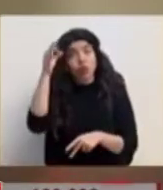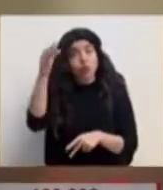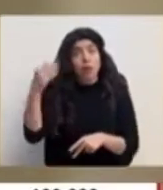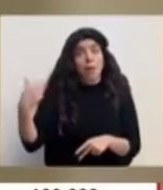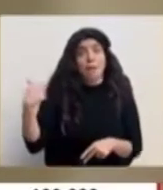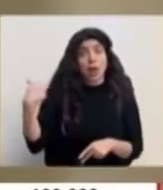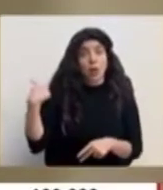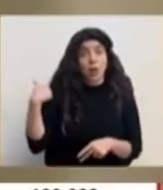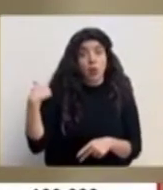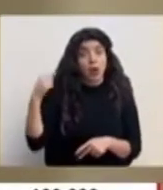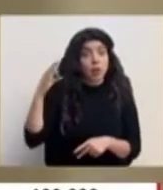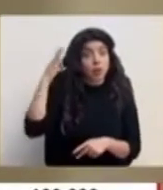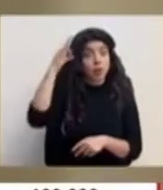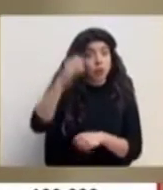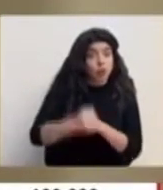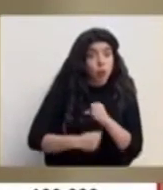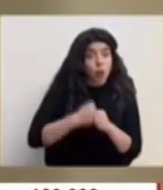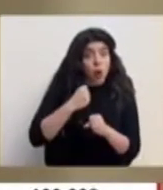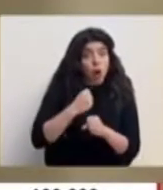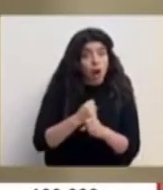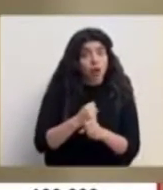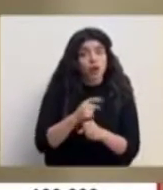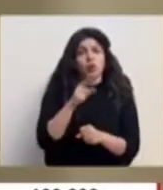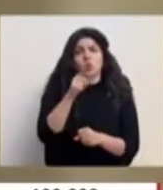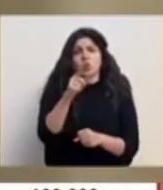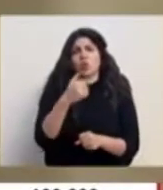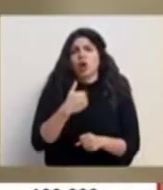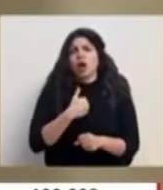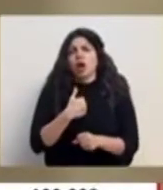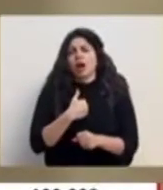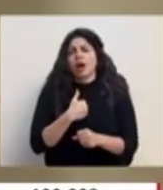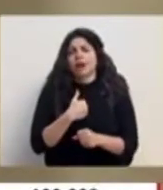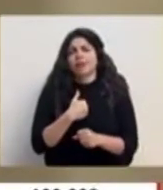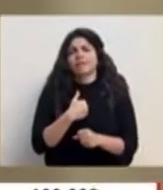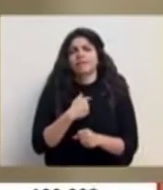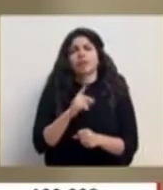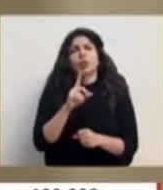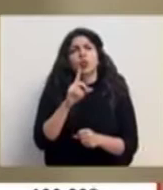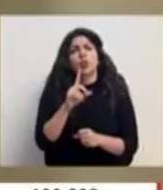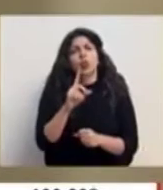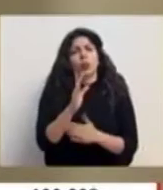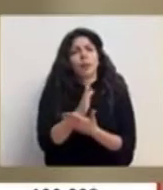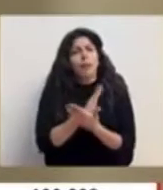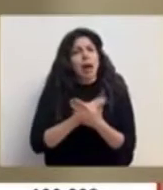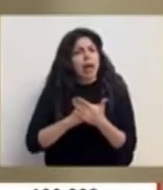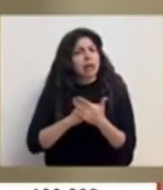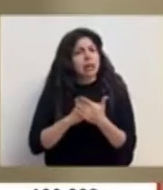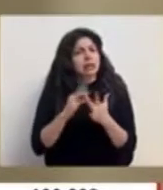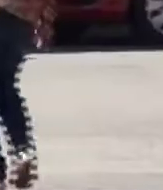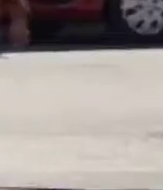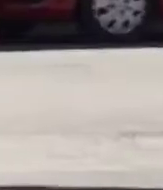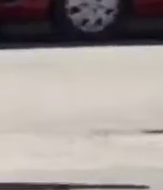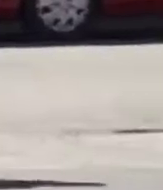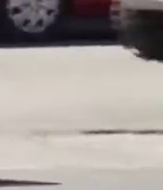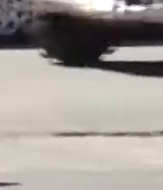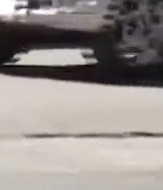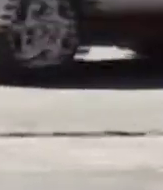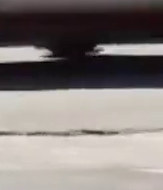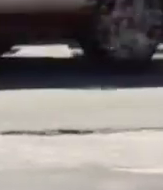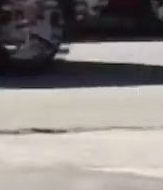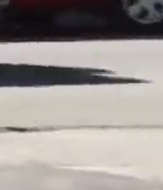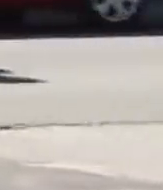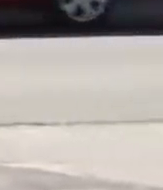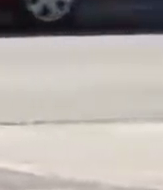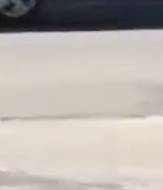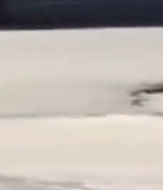vacunada durante todo el otro año, tienen una pieza y una parte muy especial y esencial en que